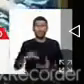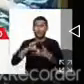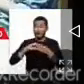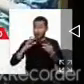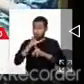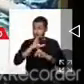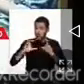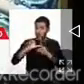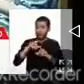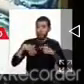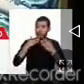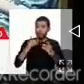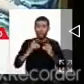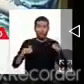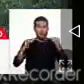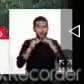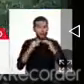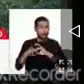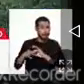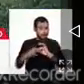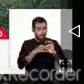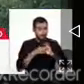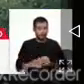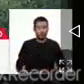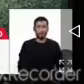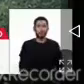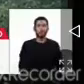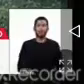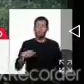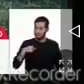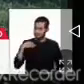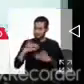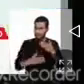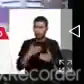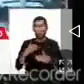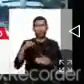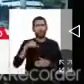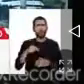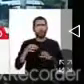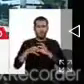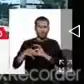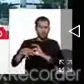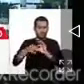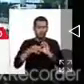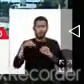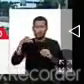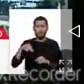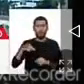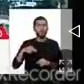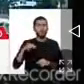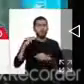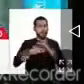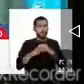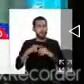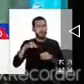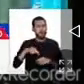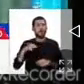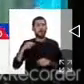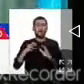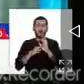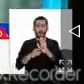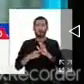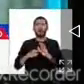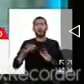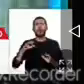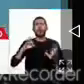cultura y valores democráticos comunes. Hemos construido un modelo de integración referente en el mundo, que representa la